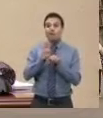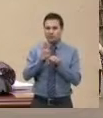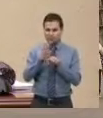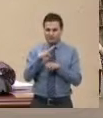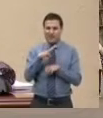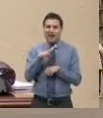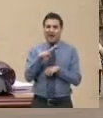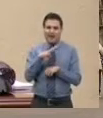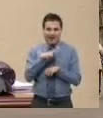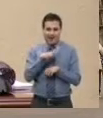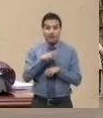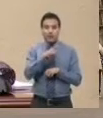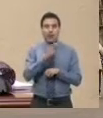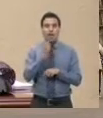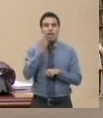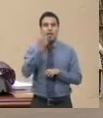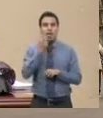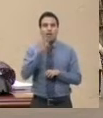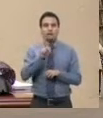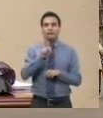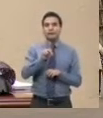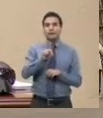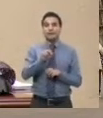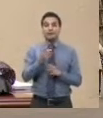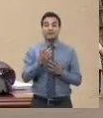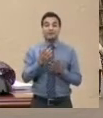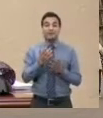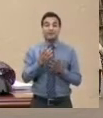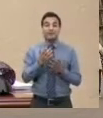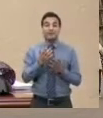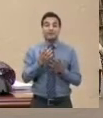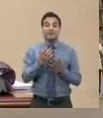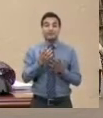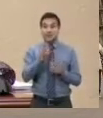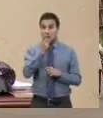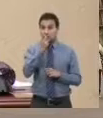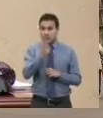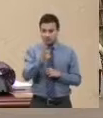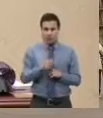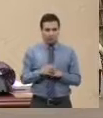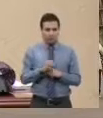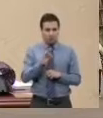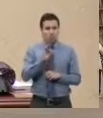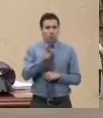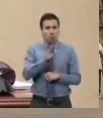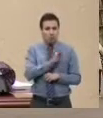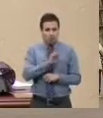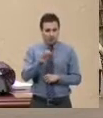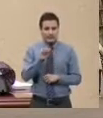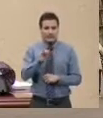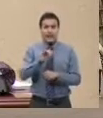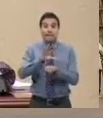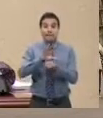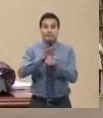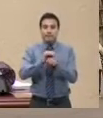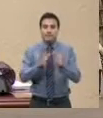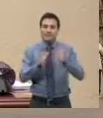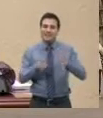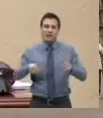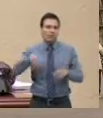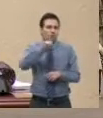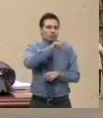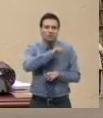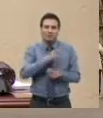y tratando de llevar a, como si fuera dentro de lo permitido, pero ha quedado expresamente